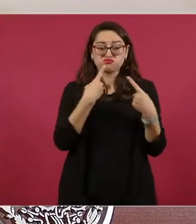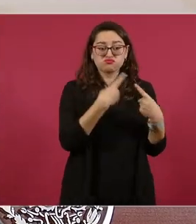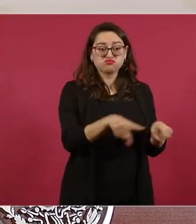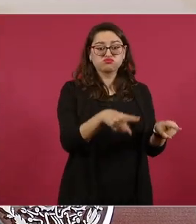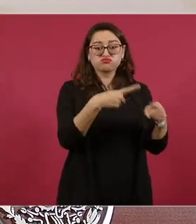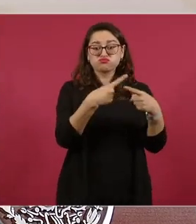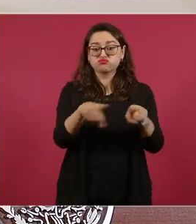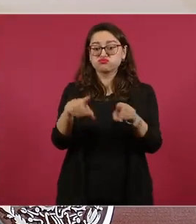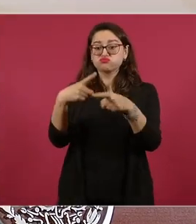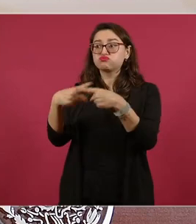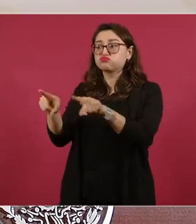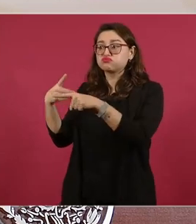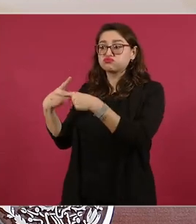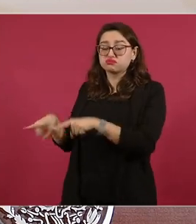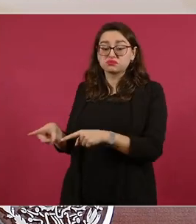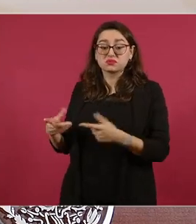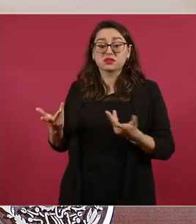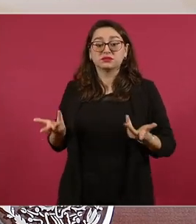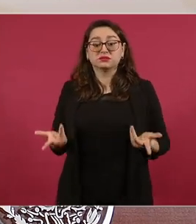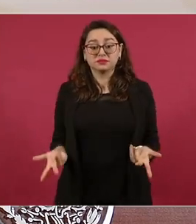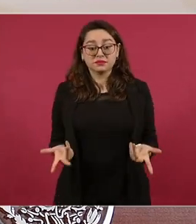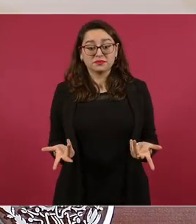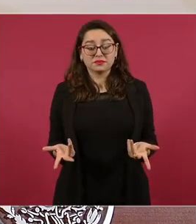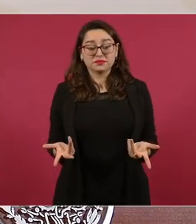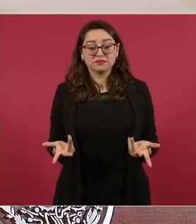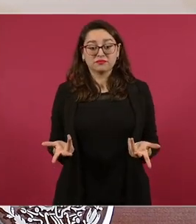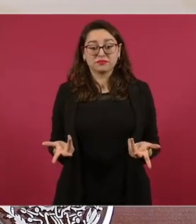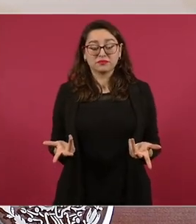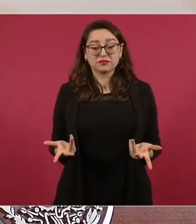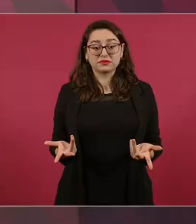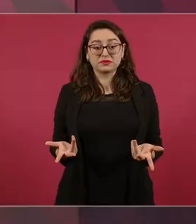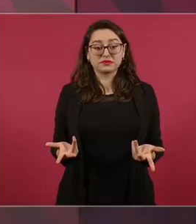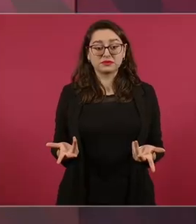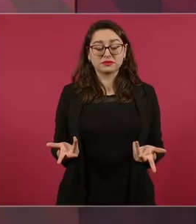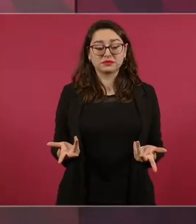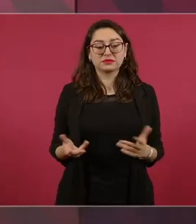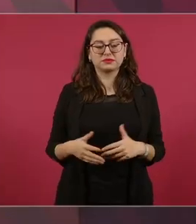Yo recuerdo que estaba yo en un debate